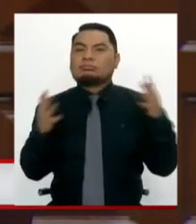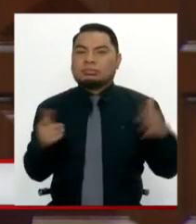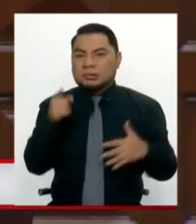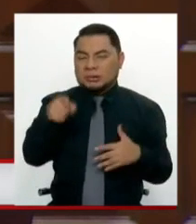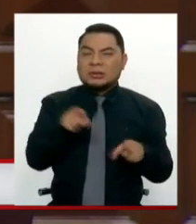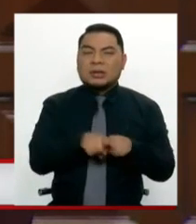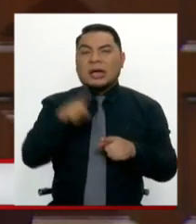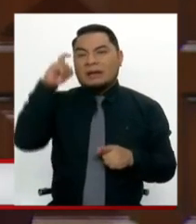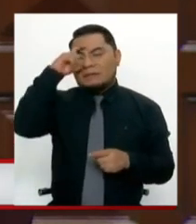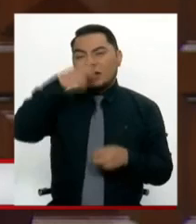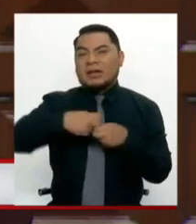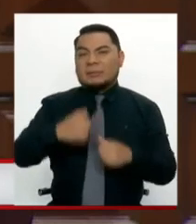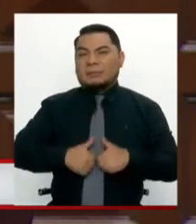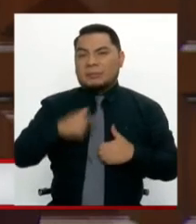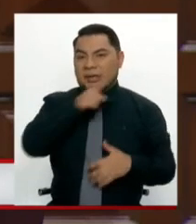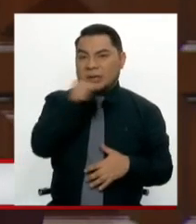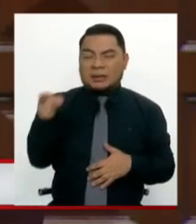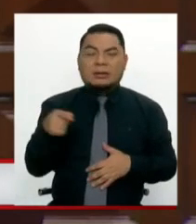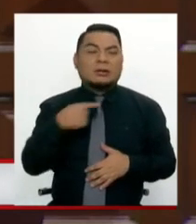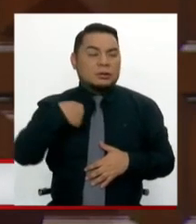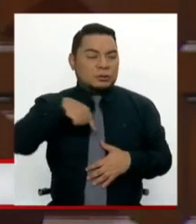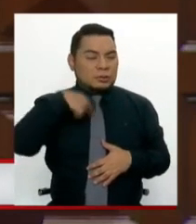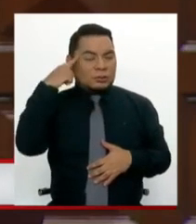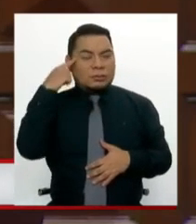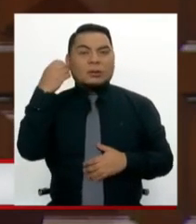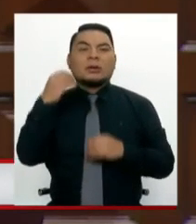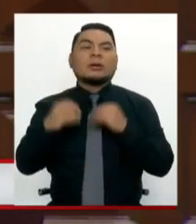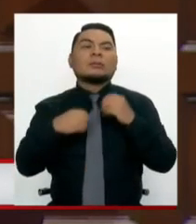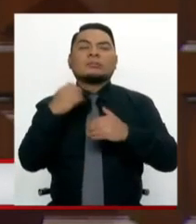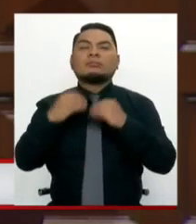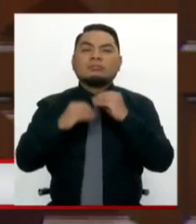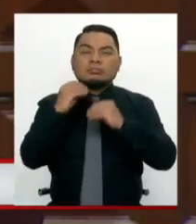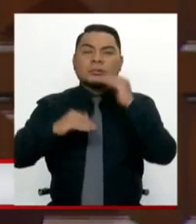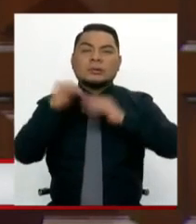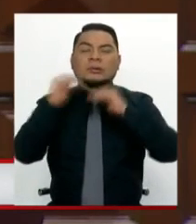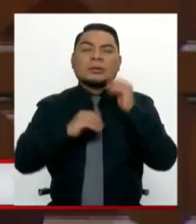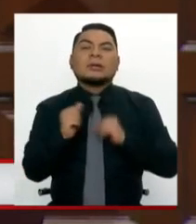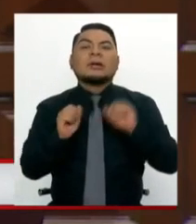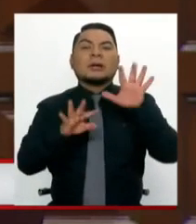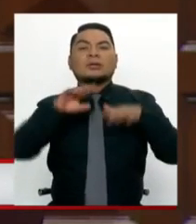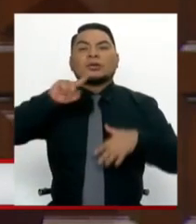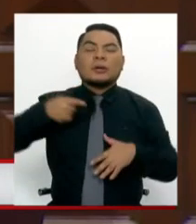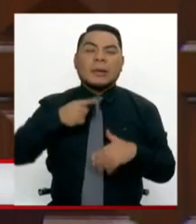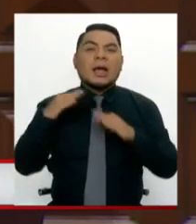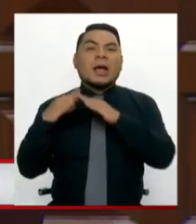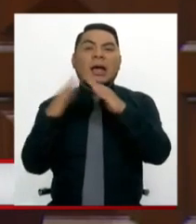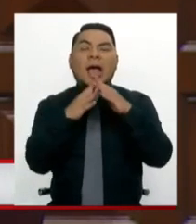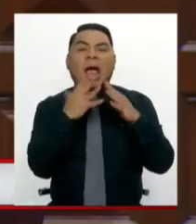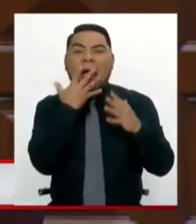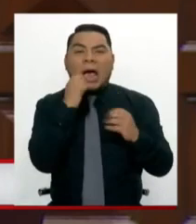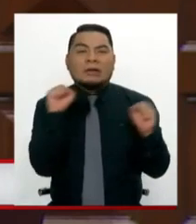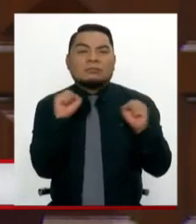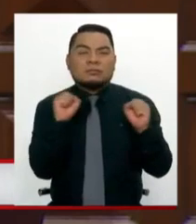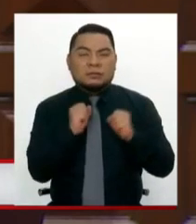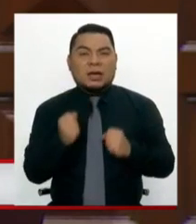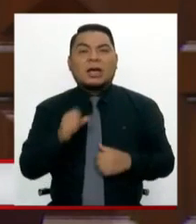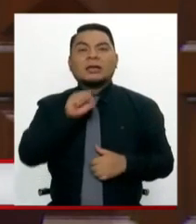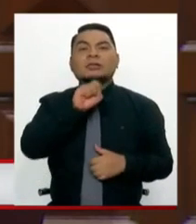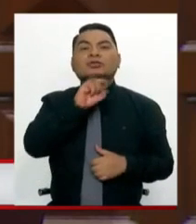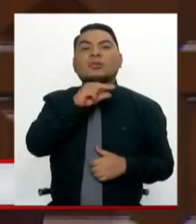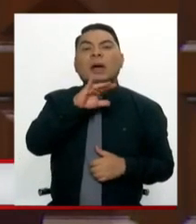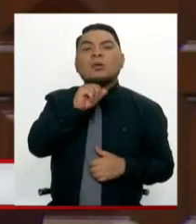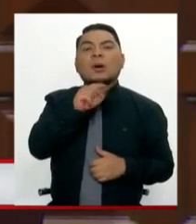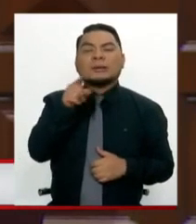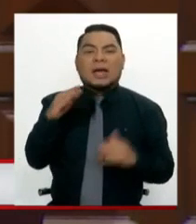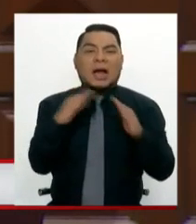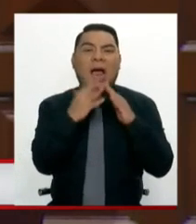vida son más duras, hemos construido cerca de 14.700 viviendas bioclimáticas, sumahuasi,